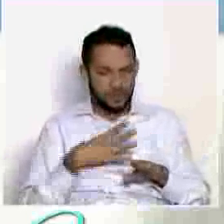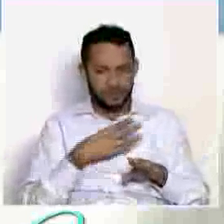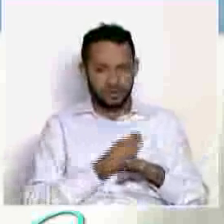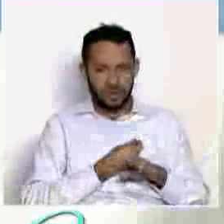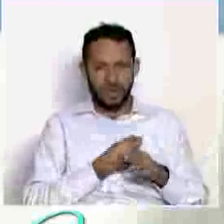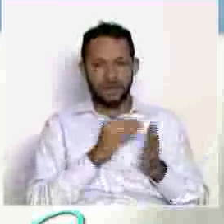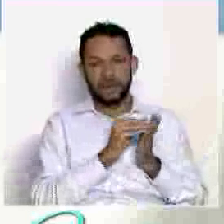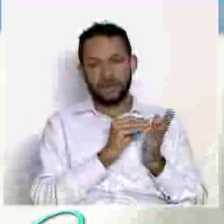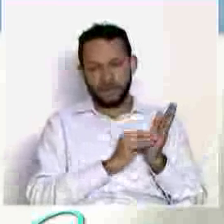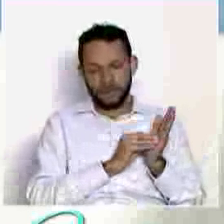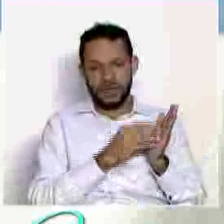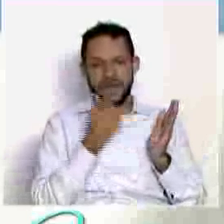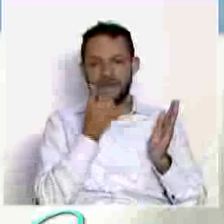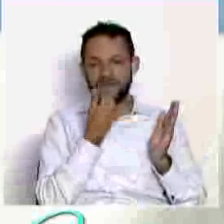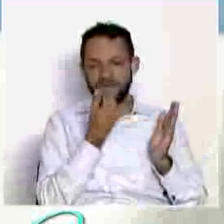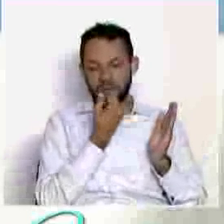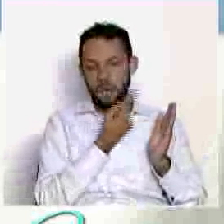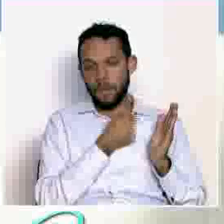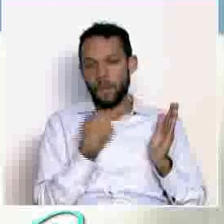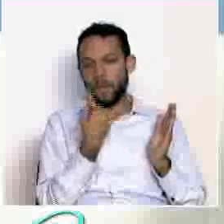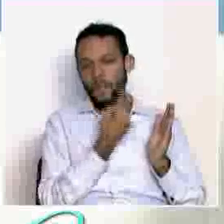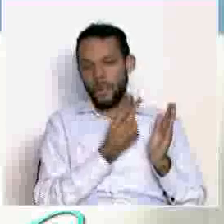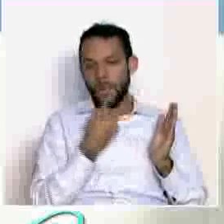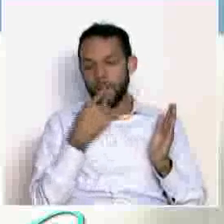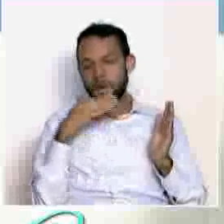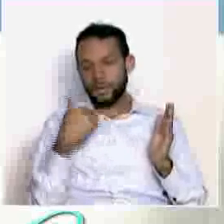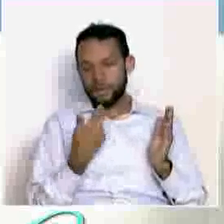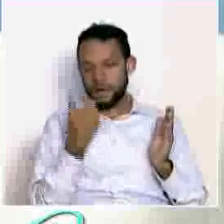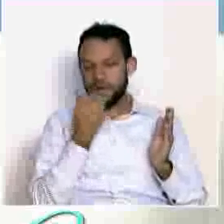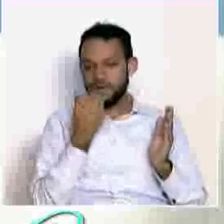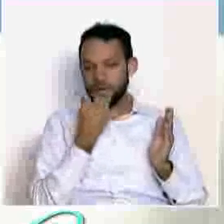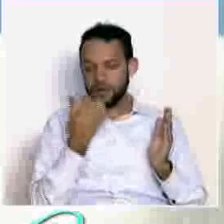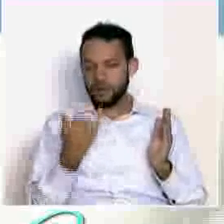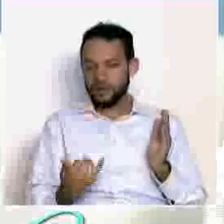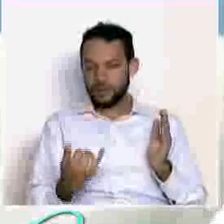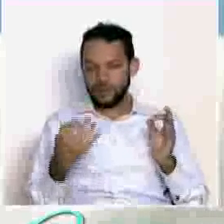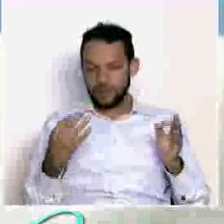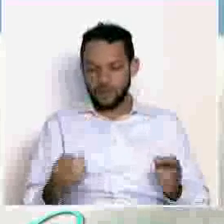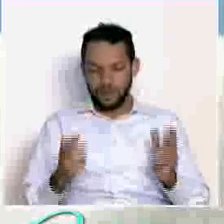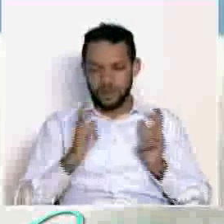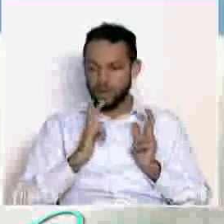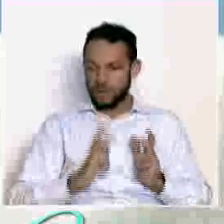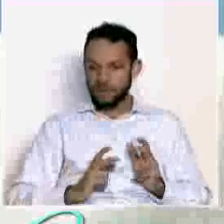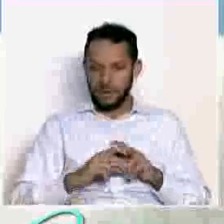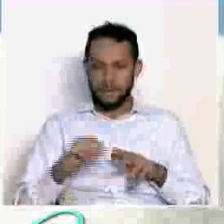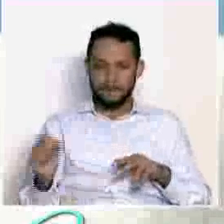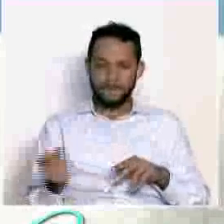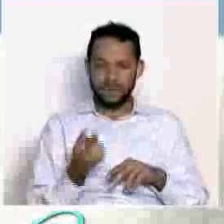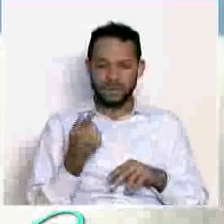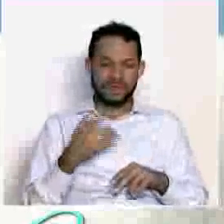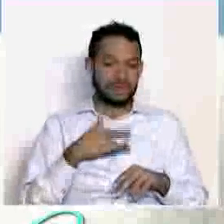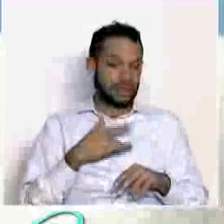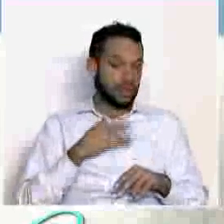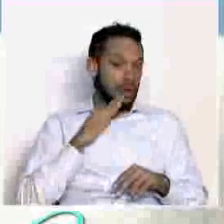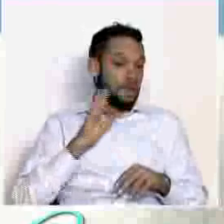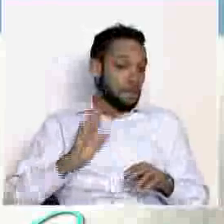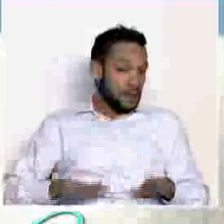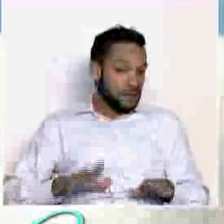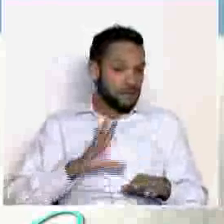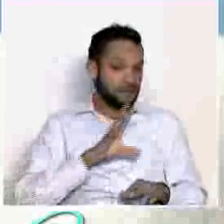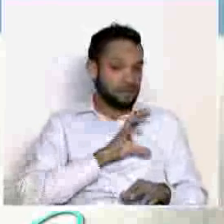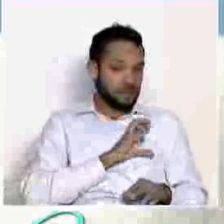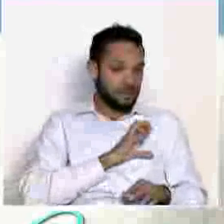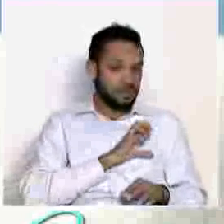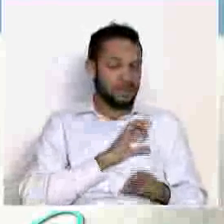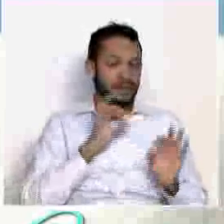tantas enfermedades que están narradas en los libros como enfermedades del cuerpo que tienen su origen en el alma. Un libro que se llama La enfermedad